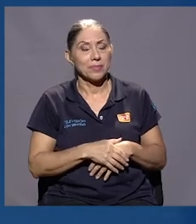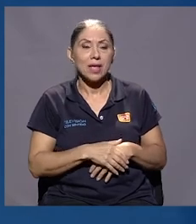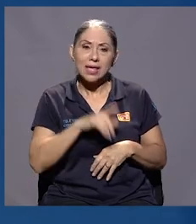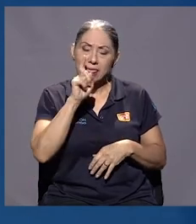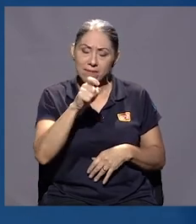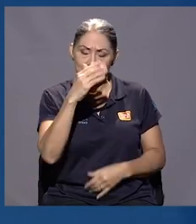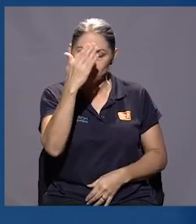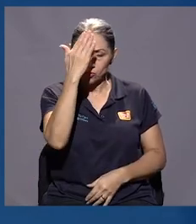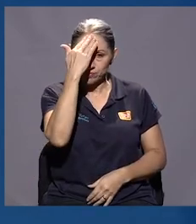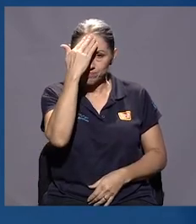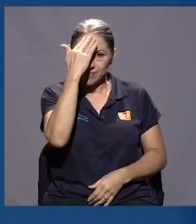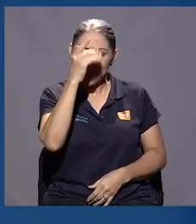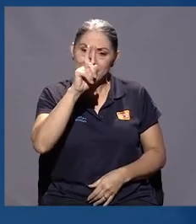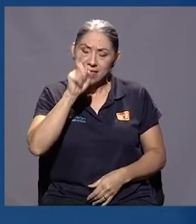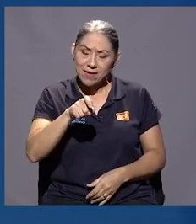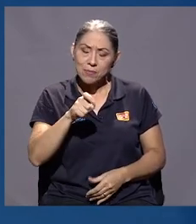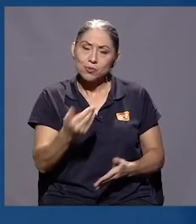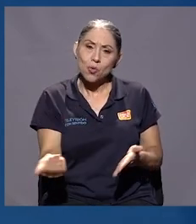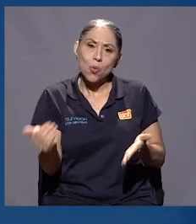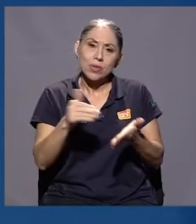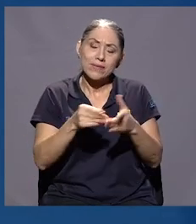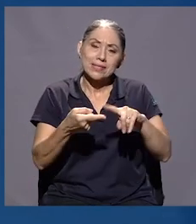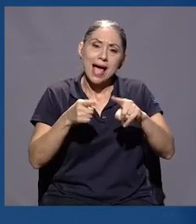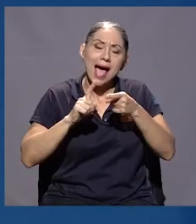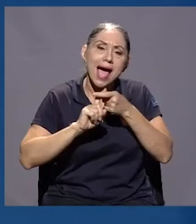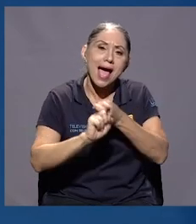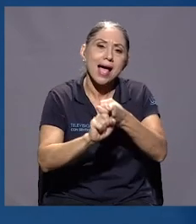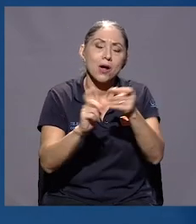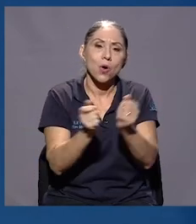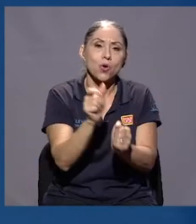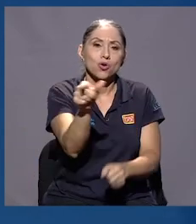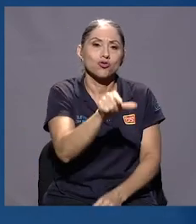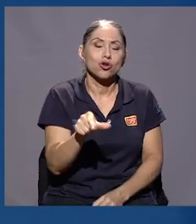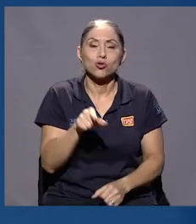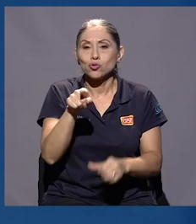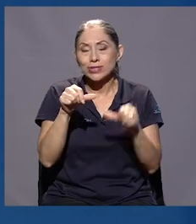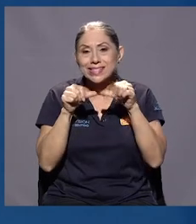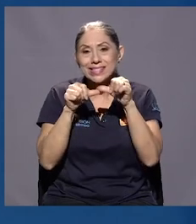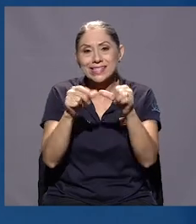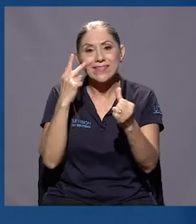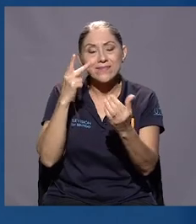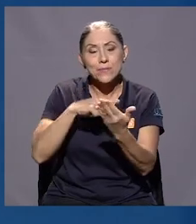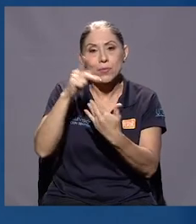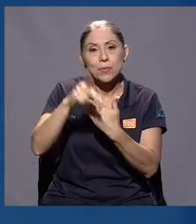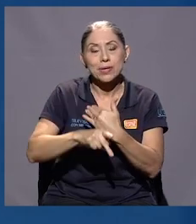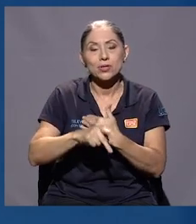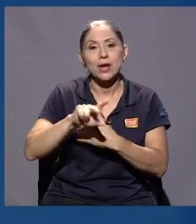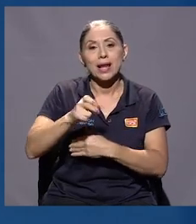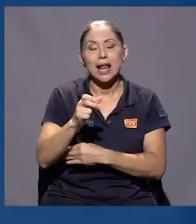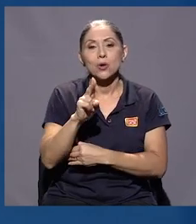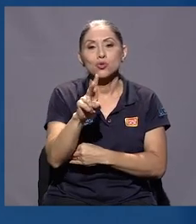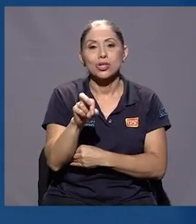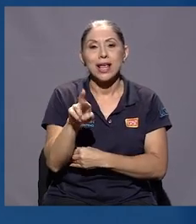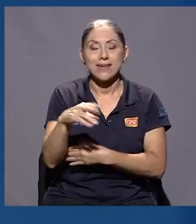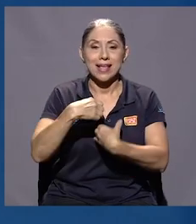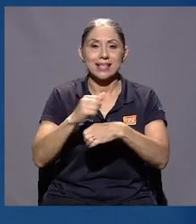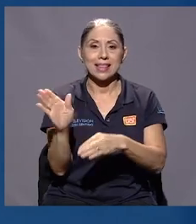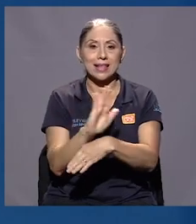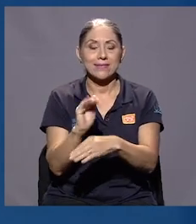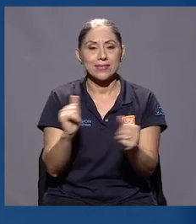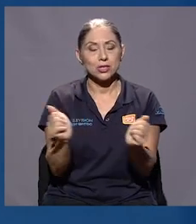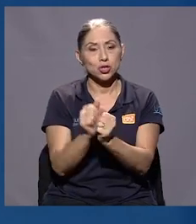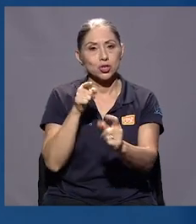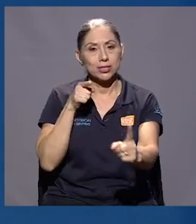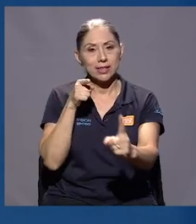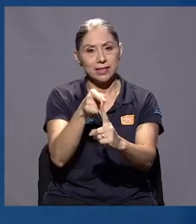de restablecer la amistad con los ríos siga con la programación de canal loser en donde hacemos televisión